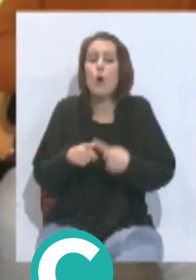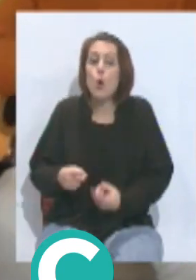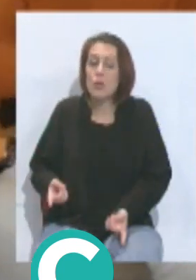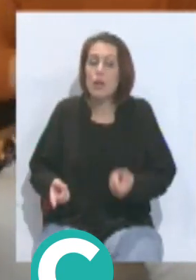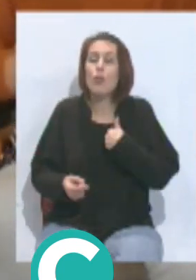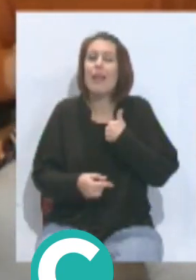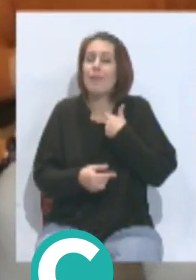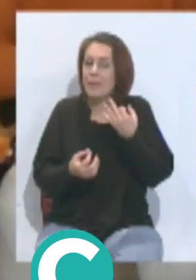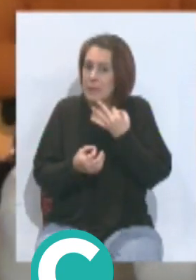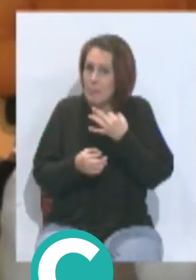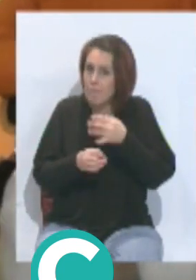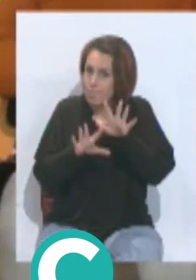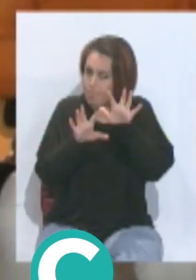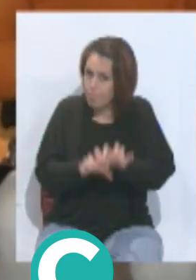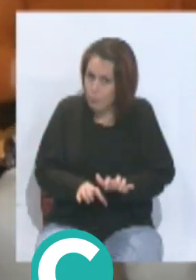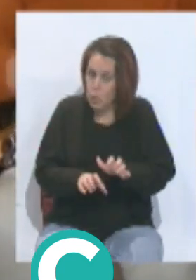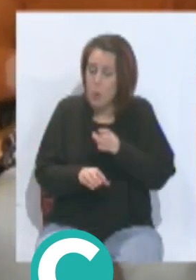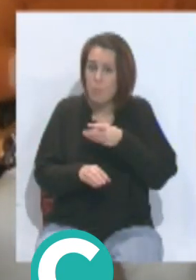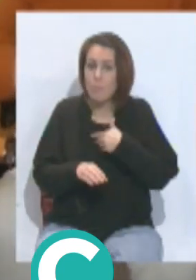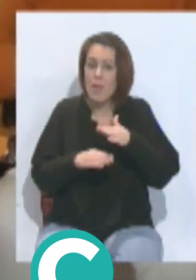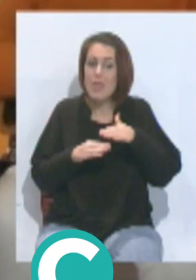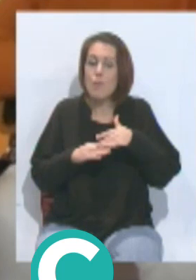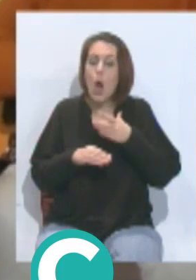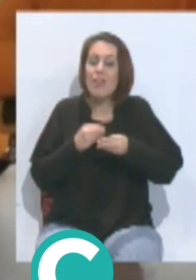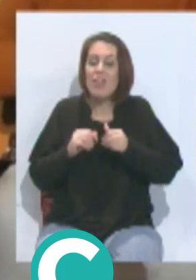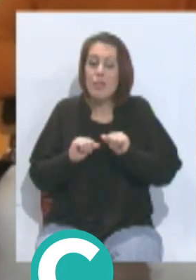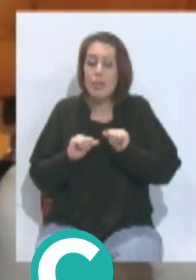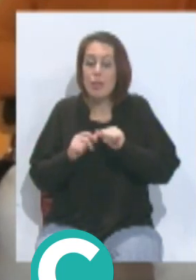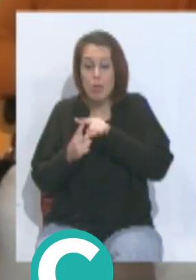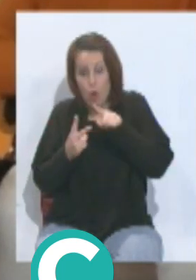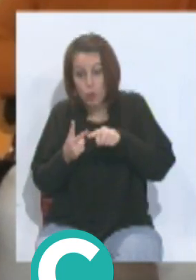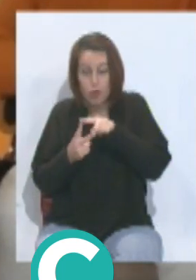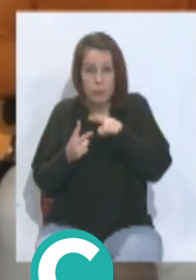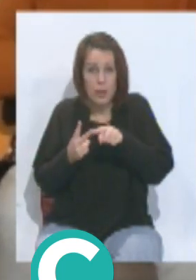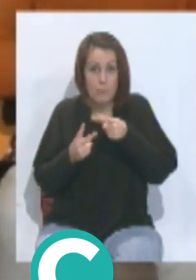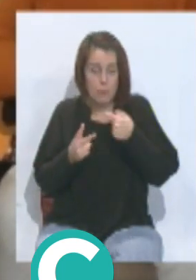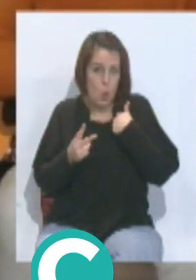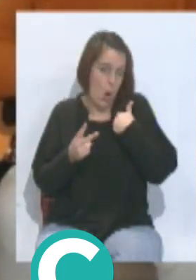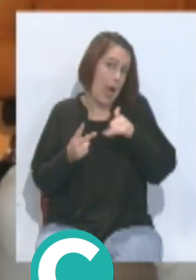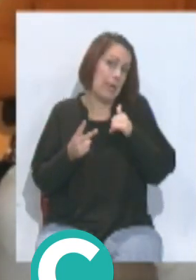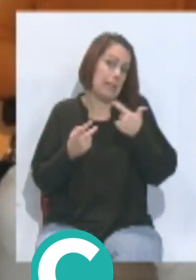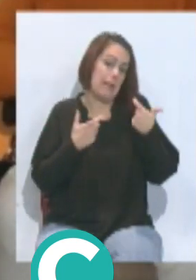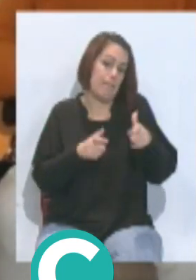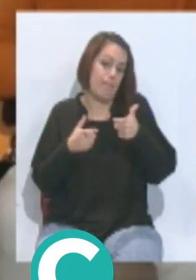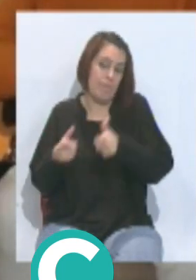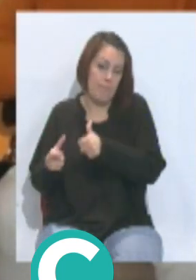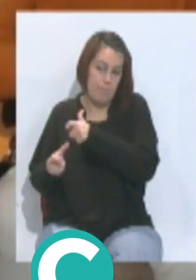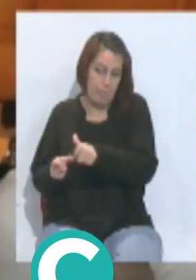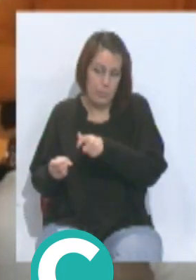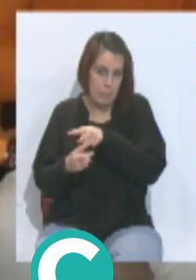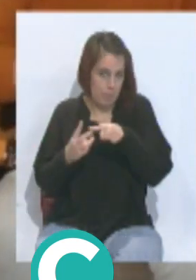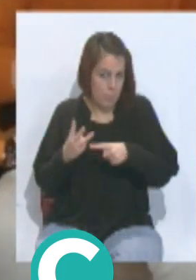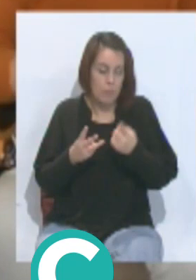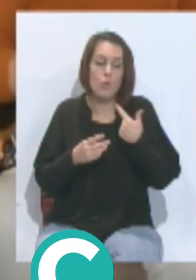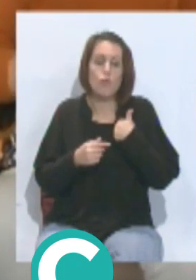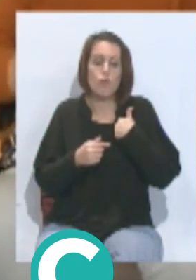coger truco. Yo he tenido que hacer dos principios. Claro, para yo salirme yo de mí. A ver, yo tengo tres partes. Yo he tenido